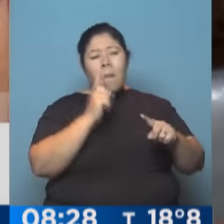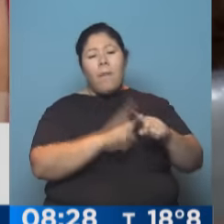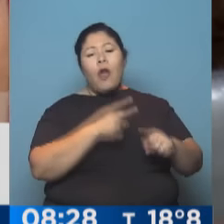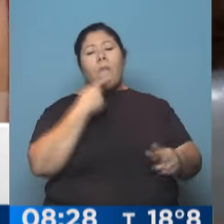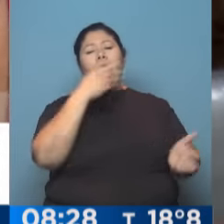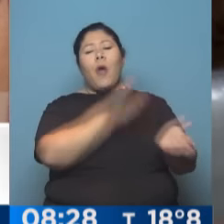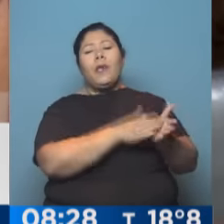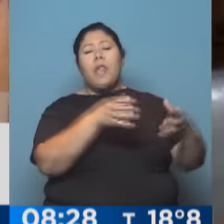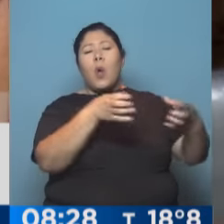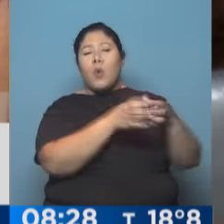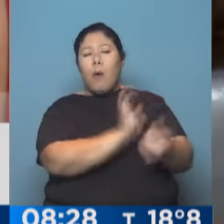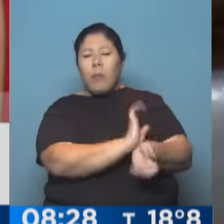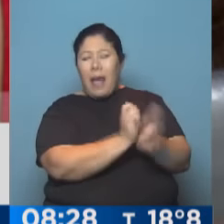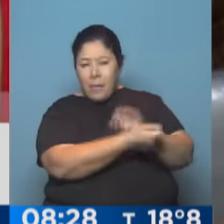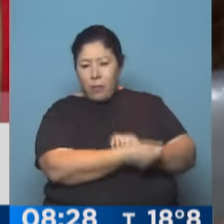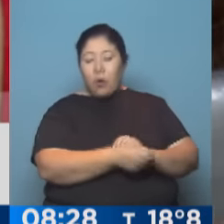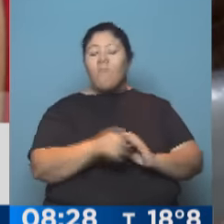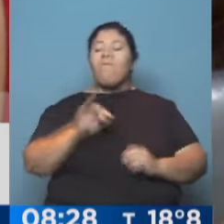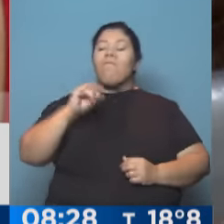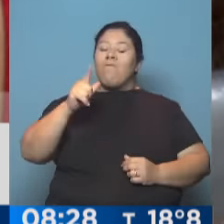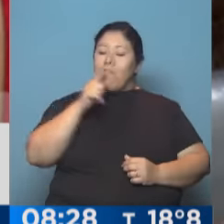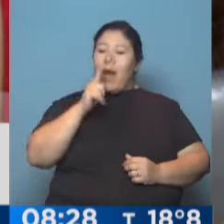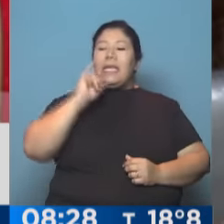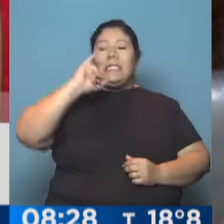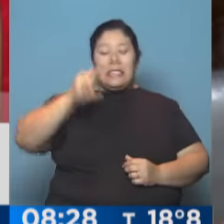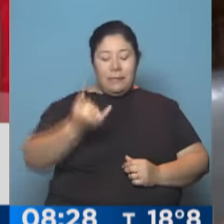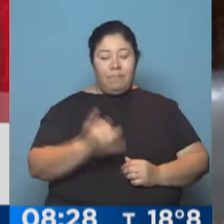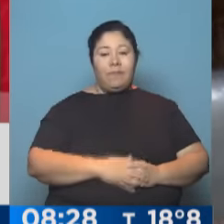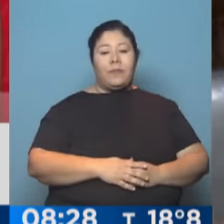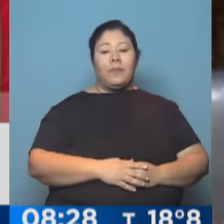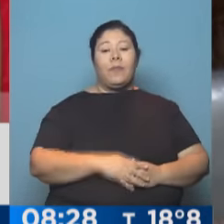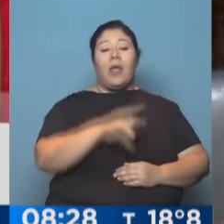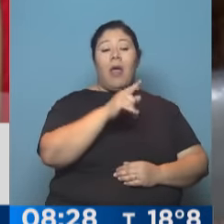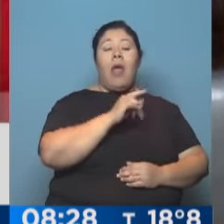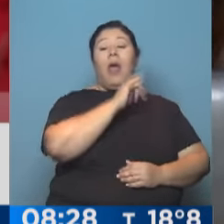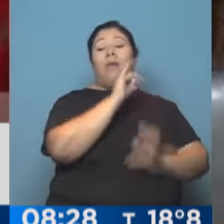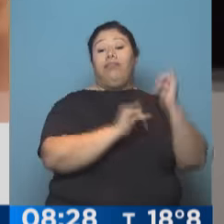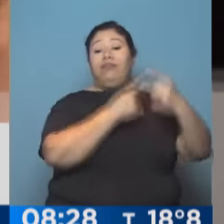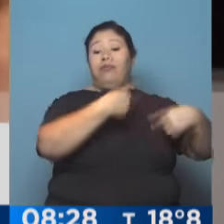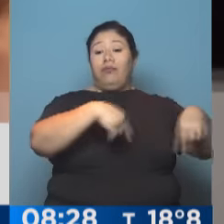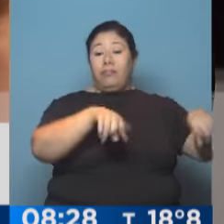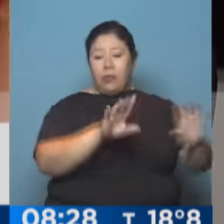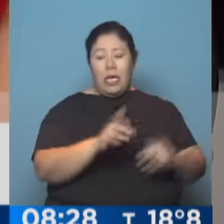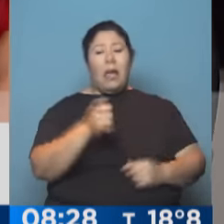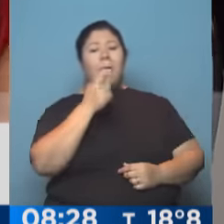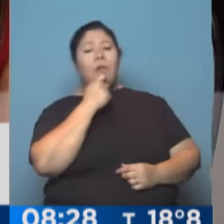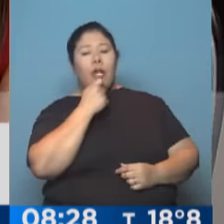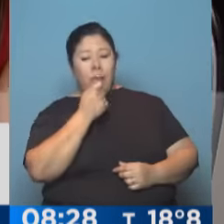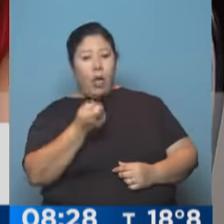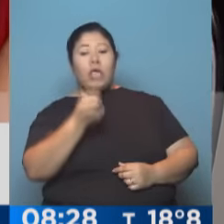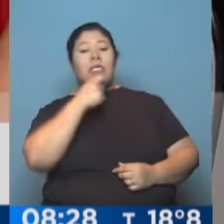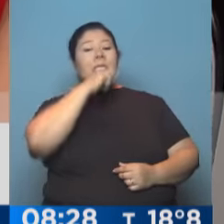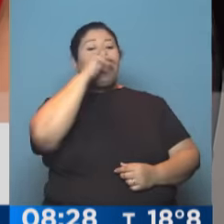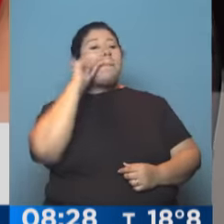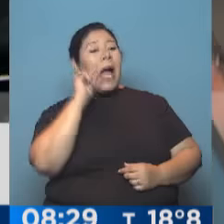Aparentemente es absolutamente Esa es la causa Digamos si no no hay justificación apuestan a que si gana Mauricio